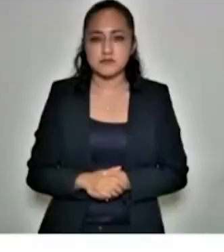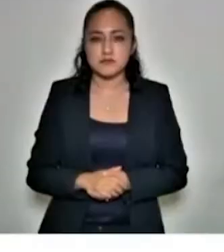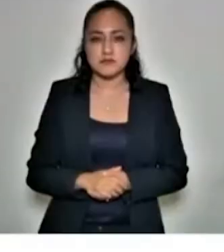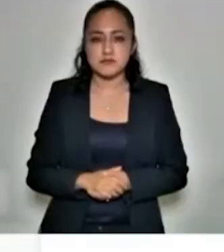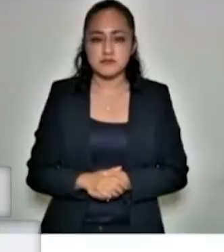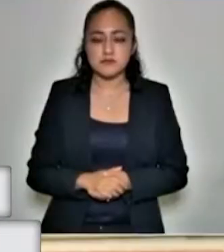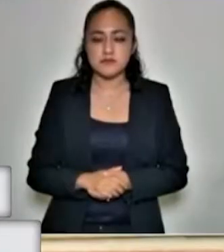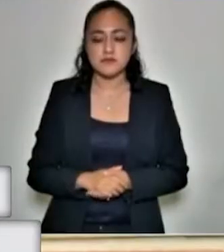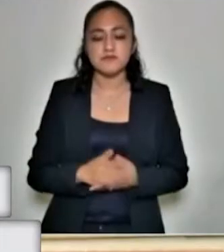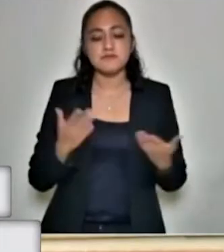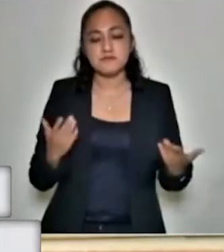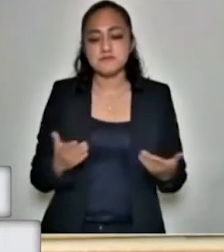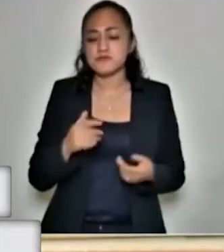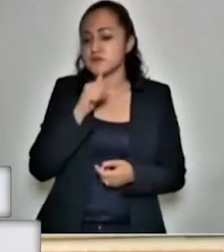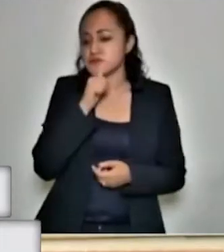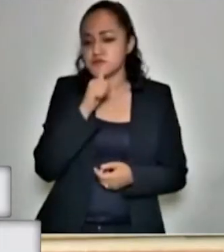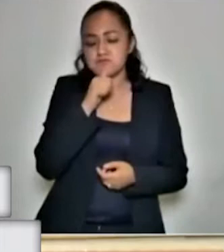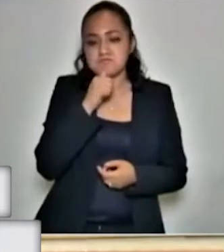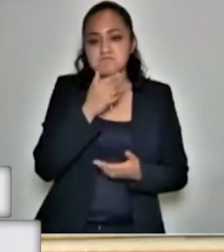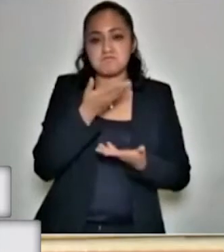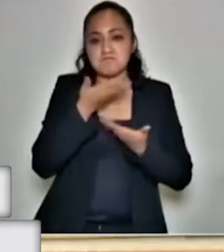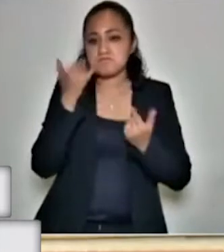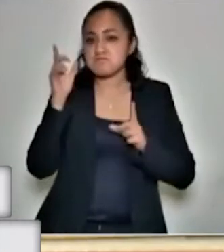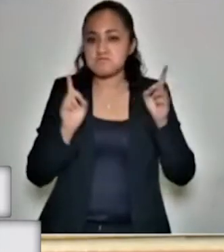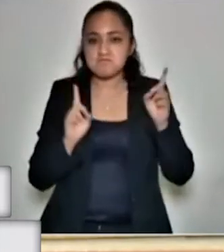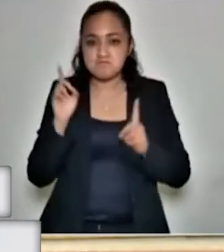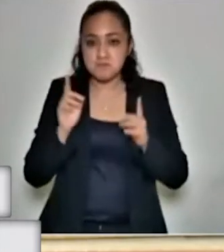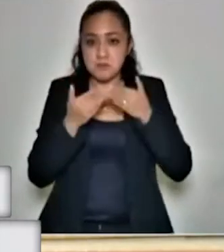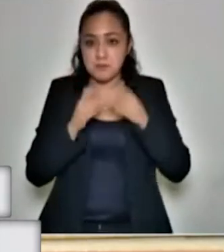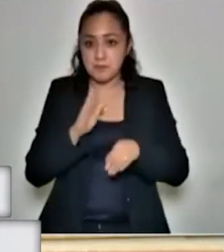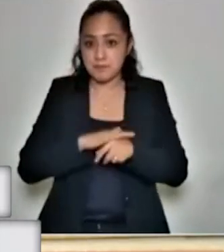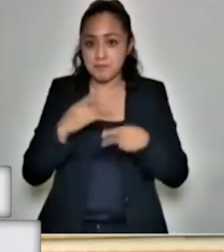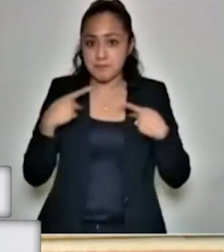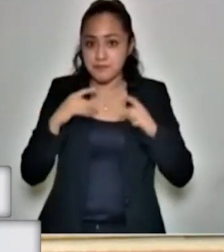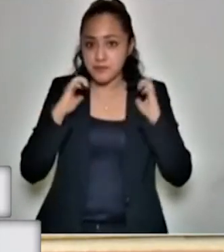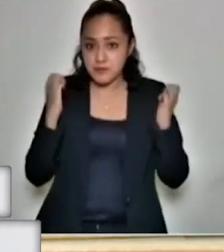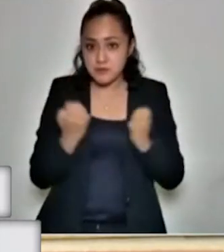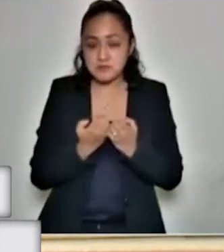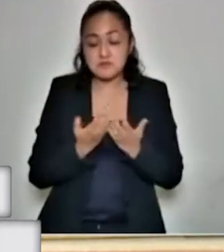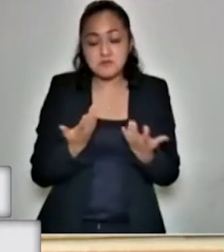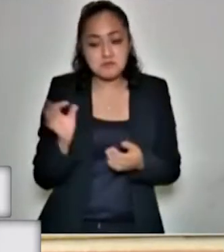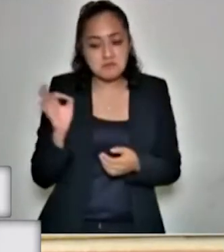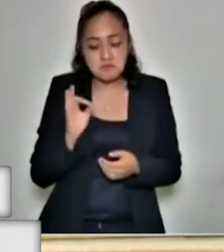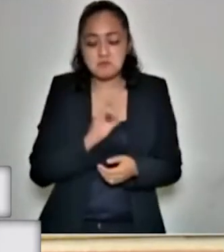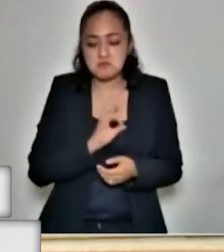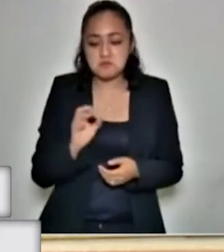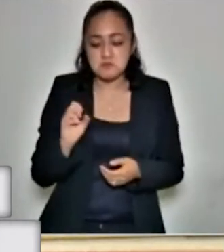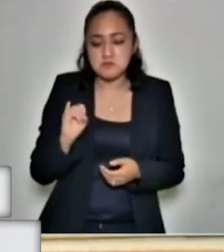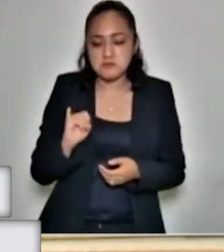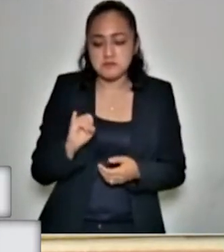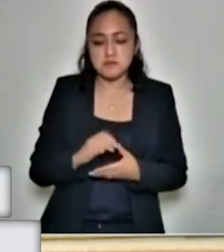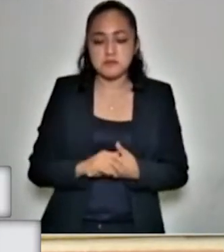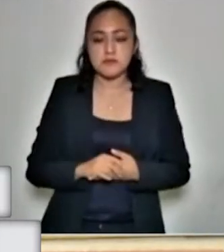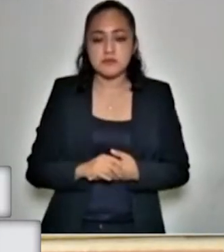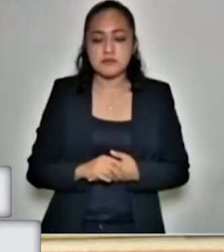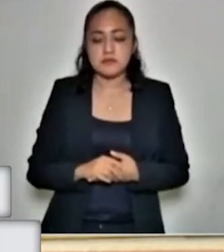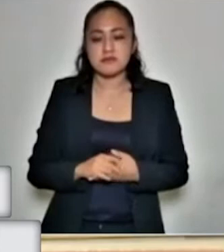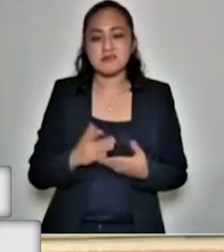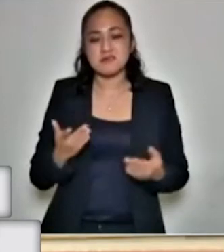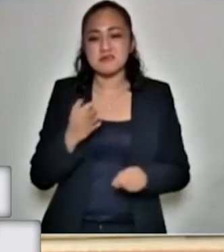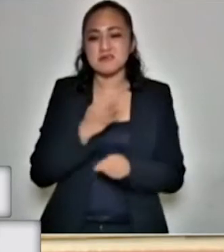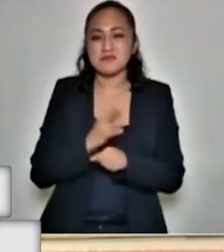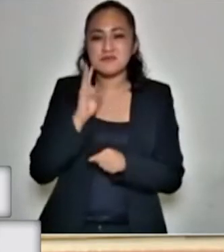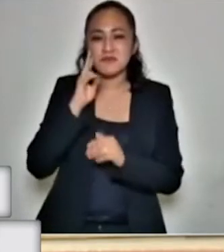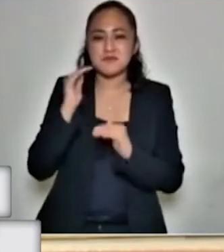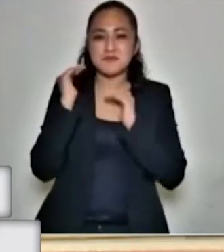no lo hemos considerado pero puede ser posible déjame ver